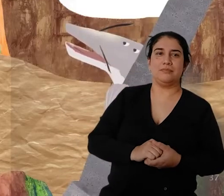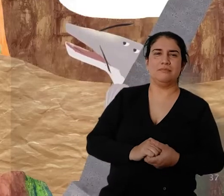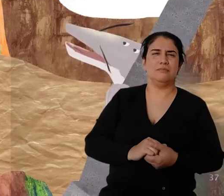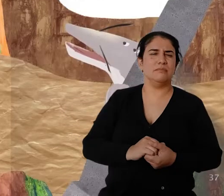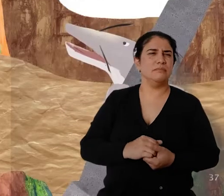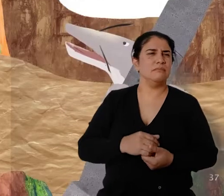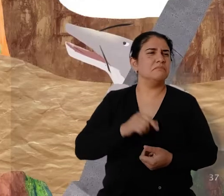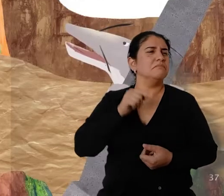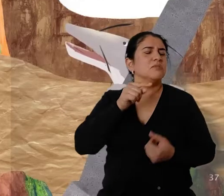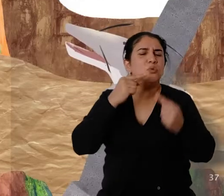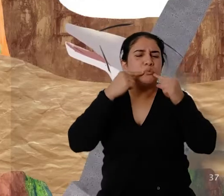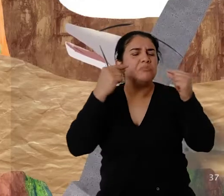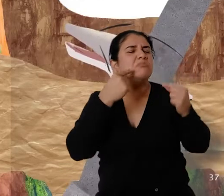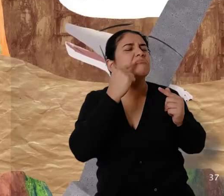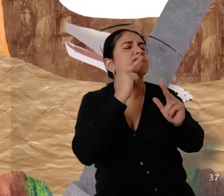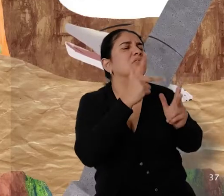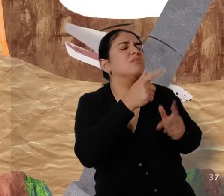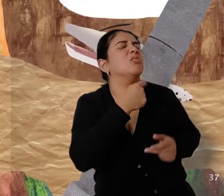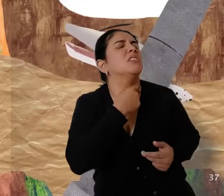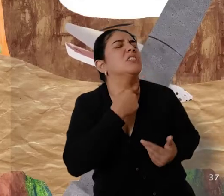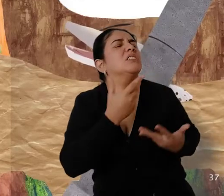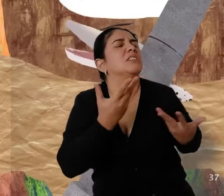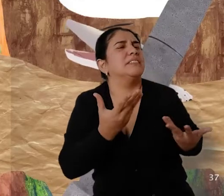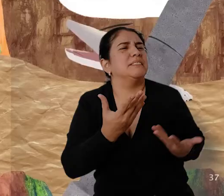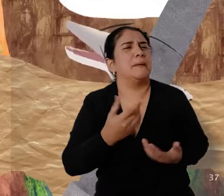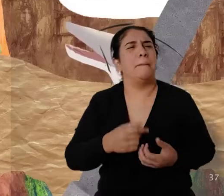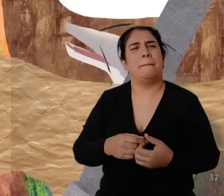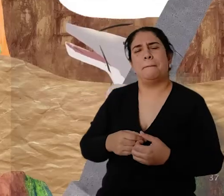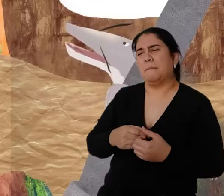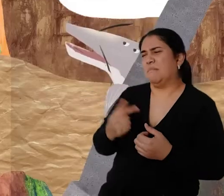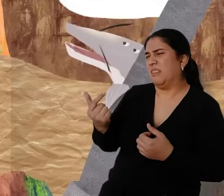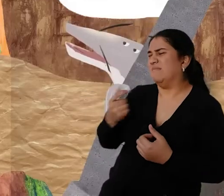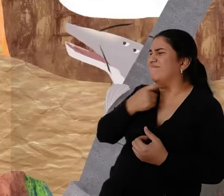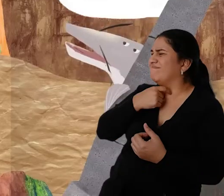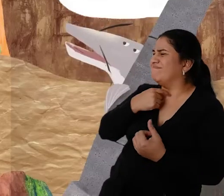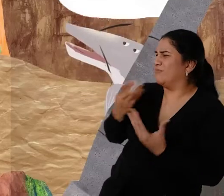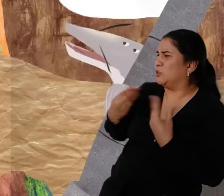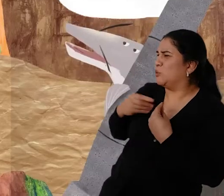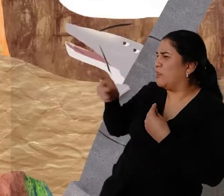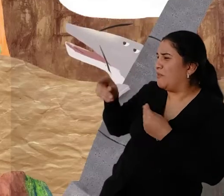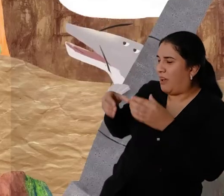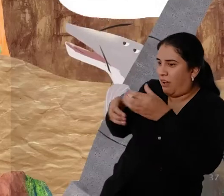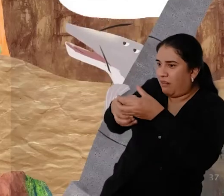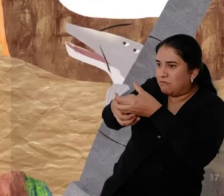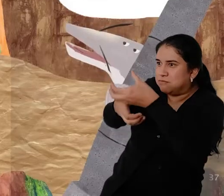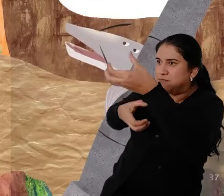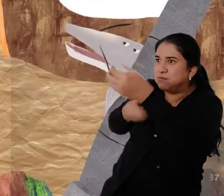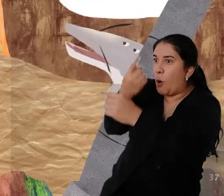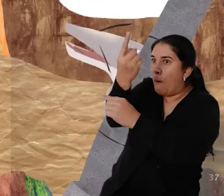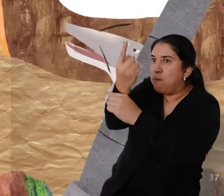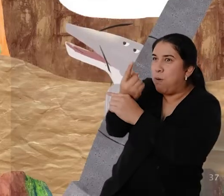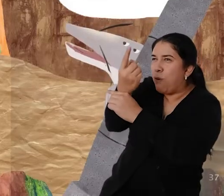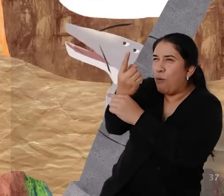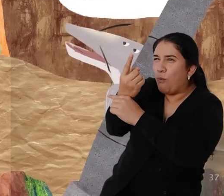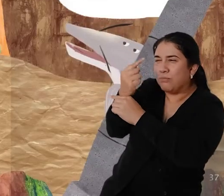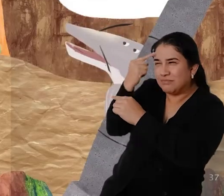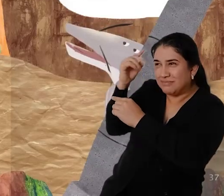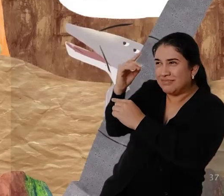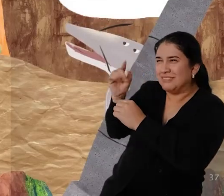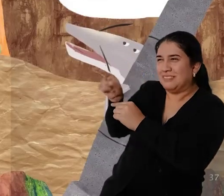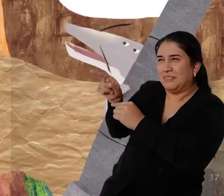conocido. Le dijo cariñosamente a su viejo amigo. ¿Qué quieres? Venimos a pedirte el